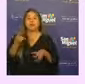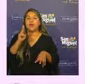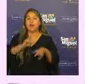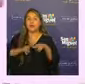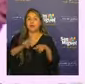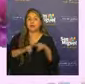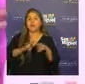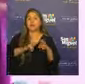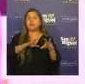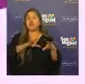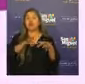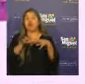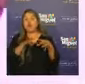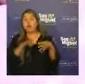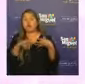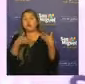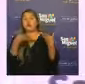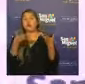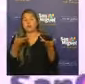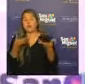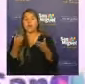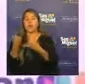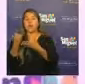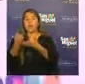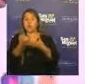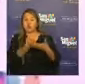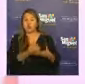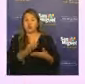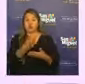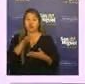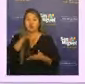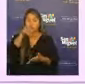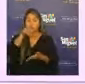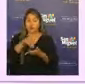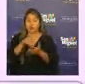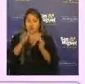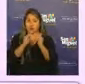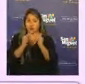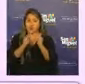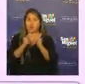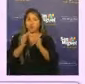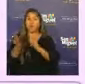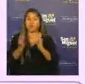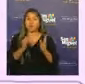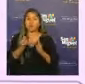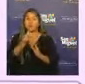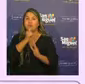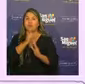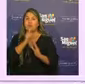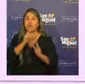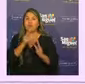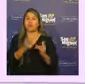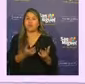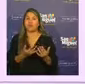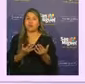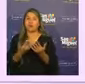dispositivos de salud para cubrir esta demanda de 35.000 vecinas y vecinos que todavía están ahí